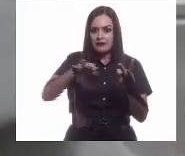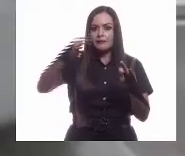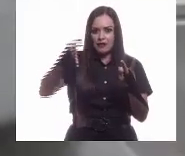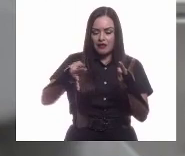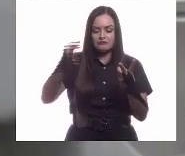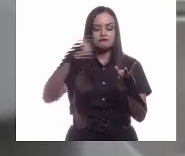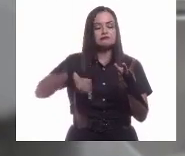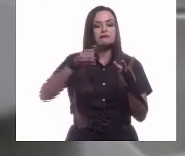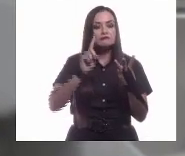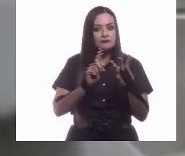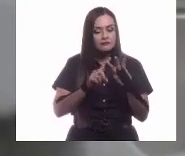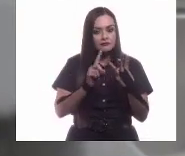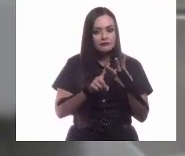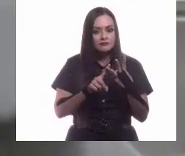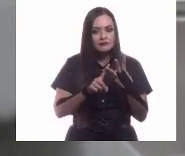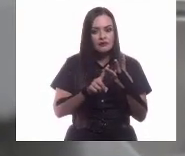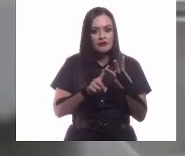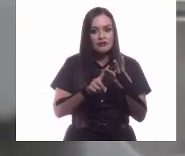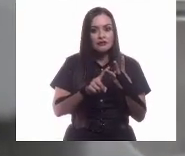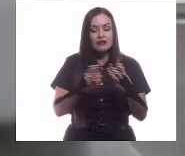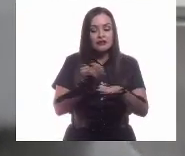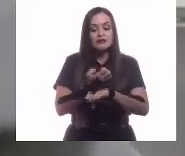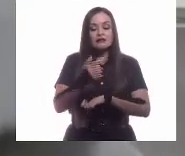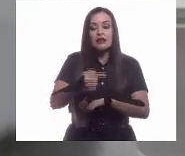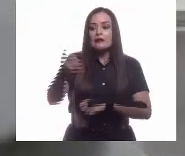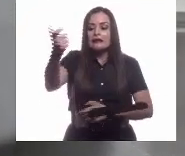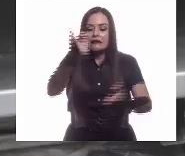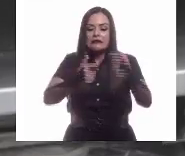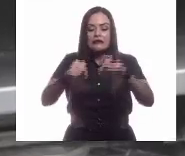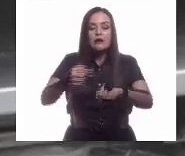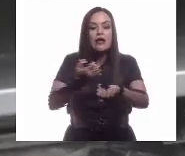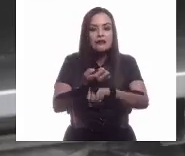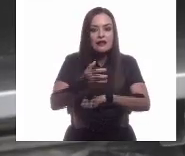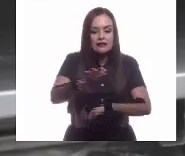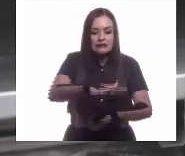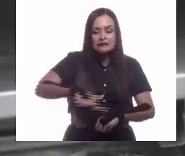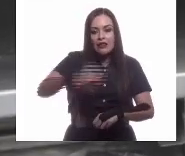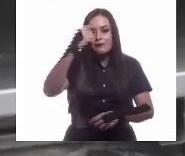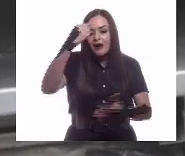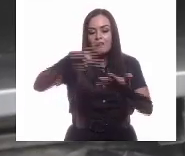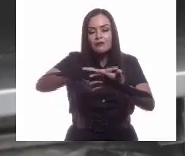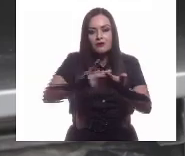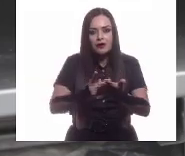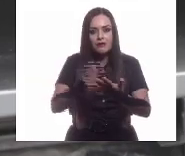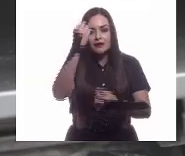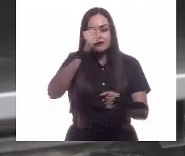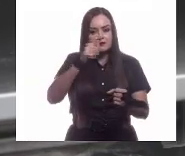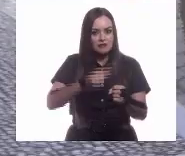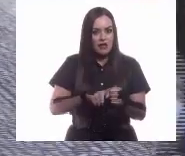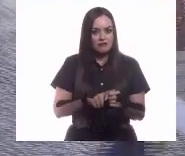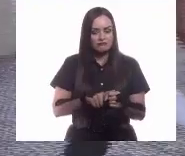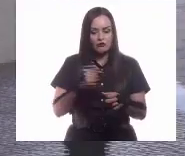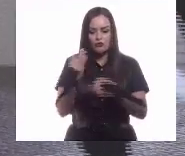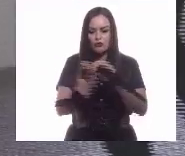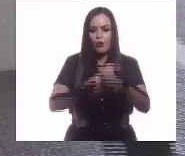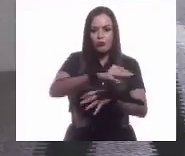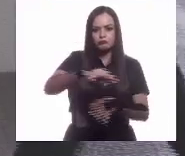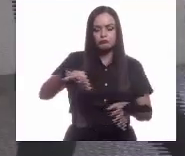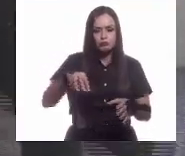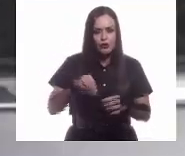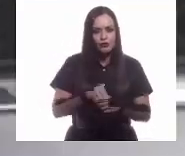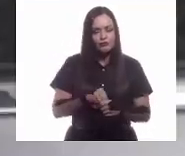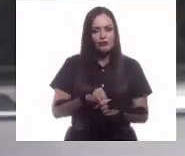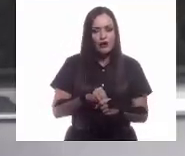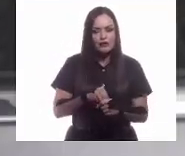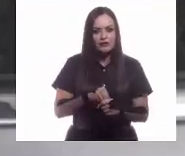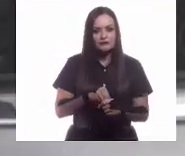formales y que la recaudación sostenga la obra pública y los diversos programas sociales. En suma, pensamos que no puede haber